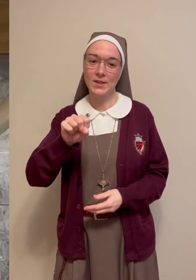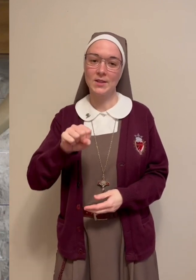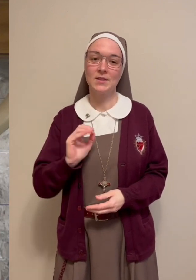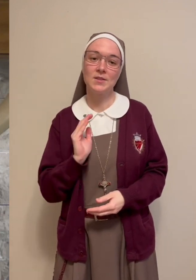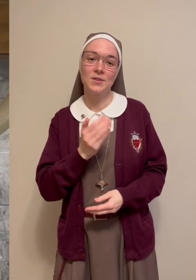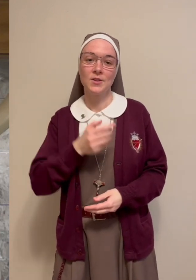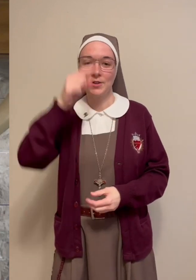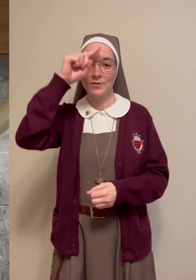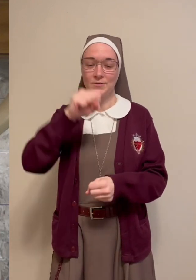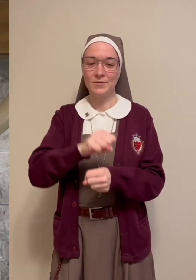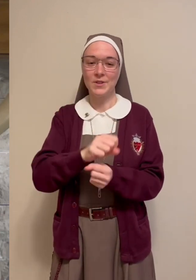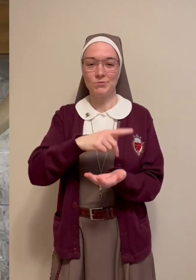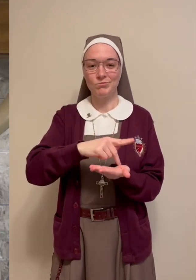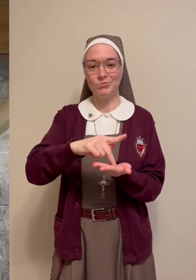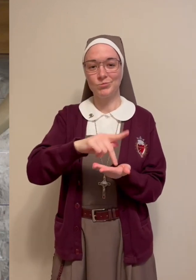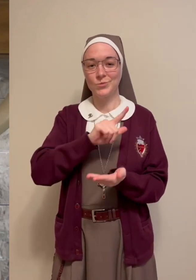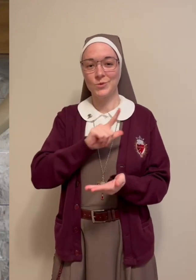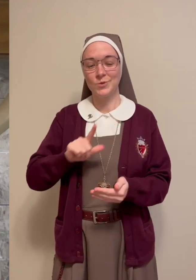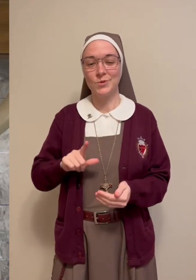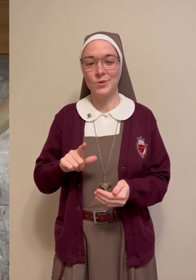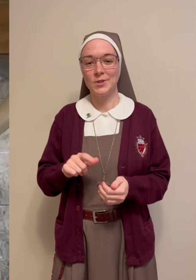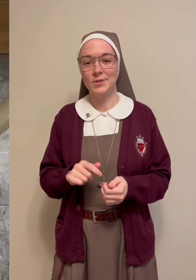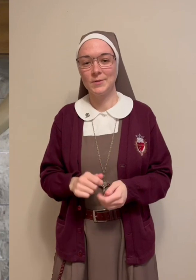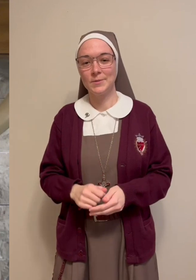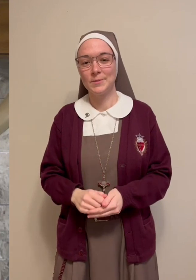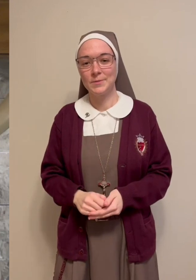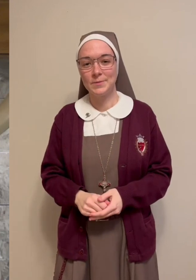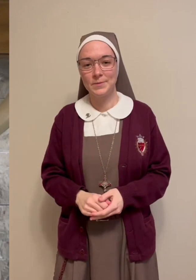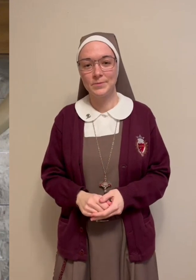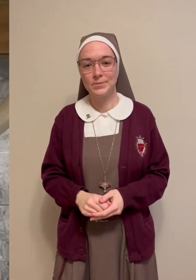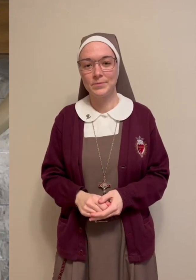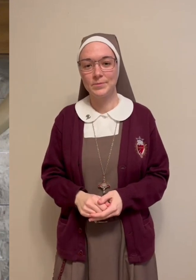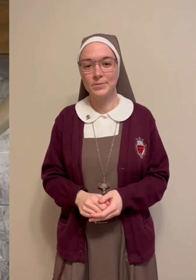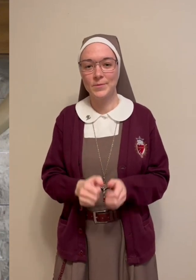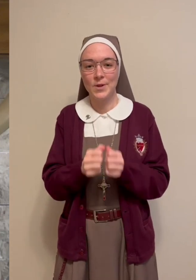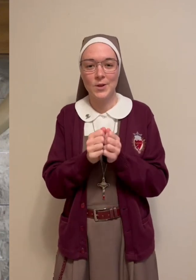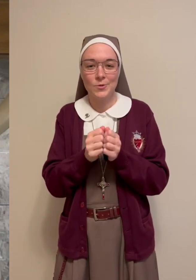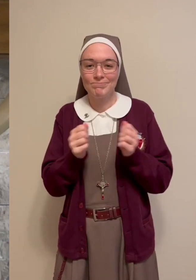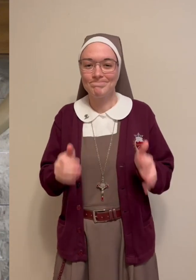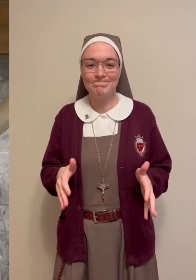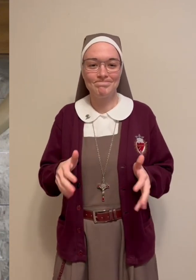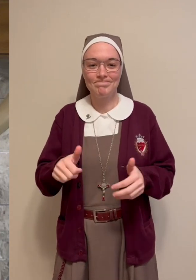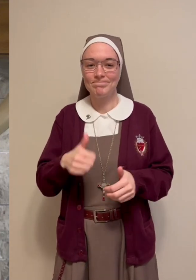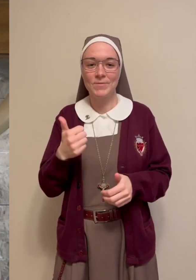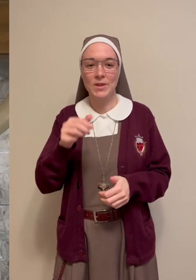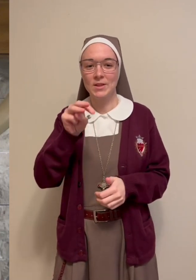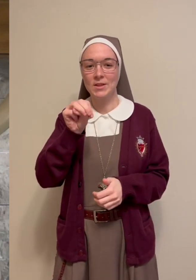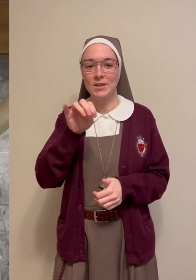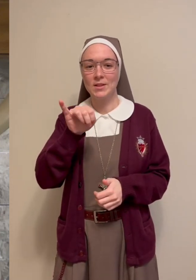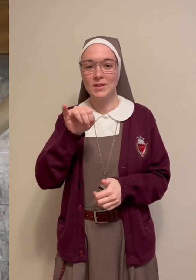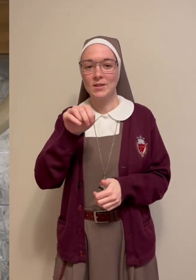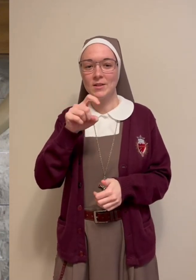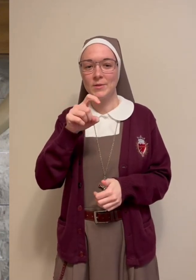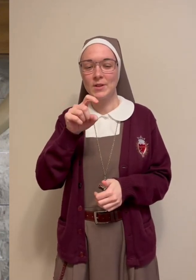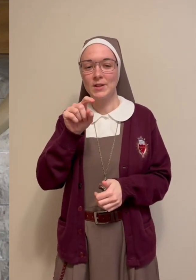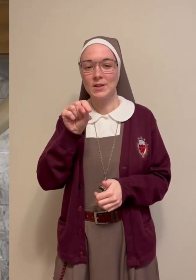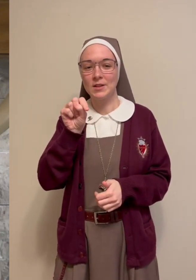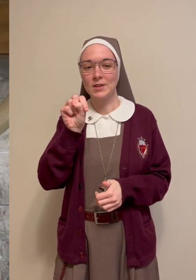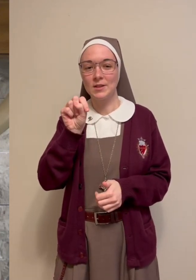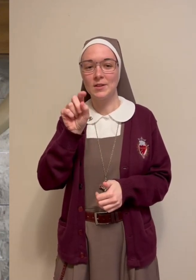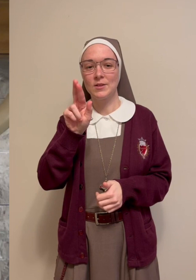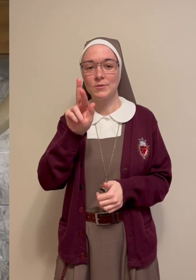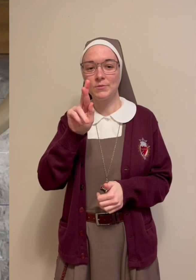Sí, que nuestra fe sea pura, Señor, sin ninguna mezcla,